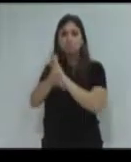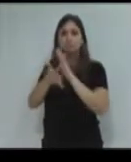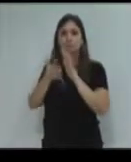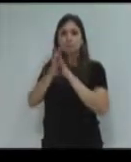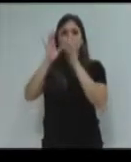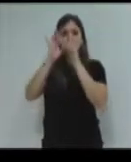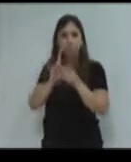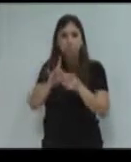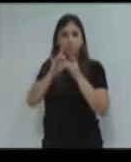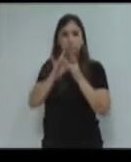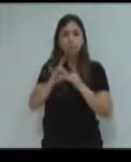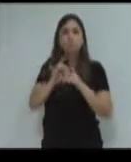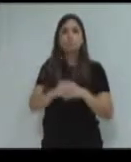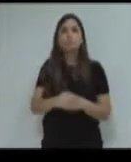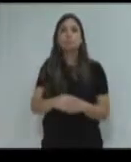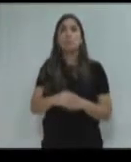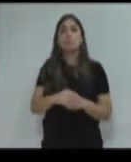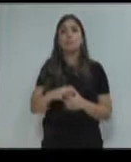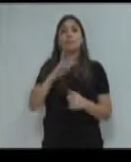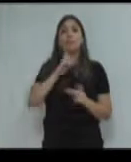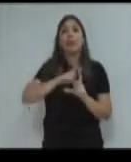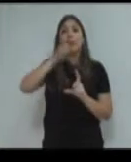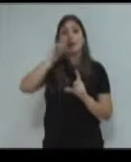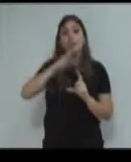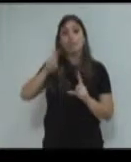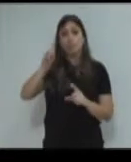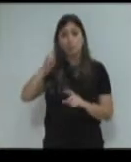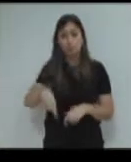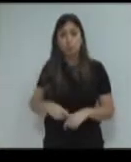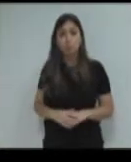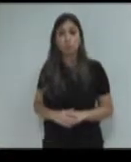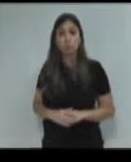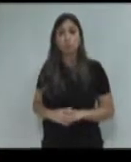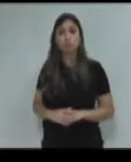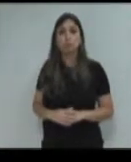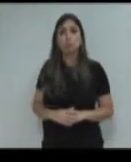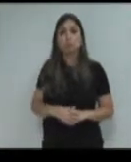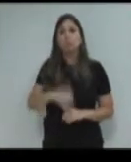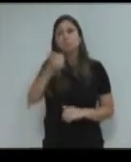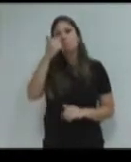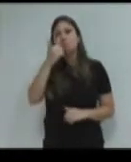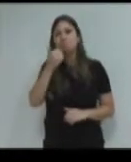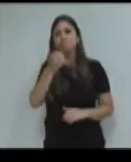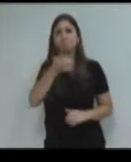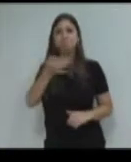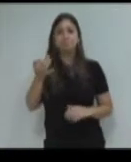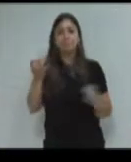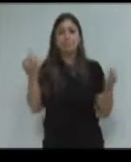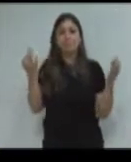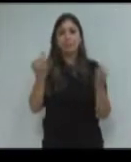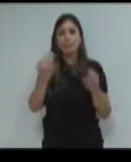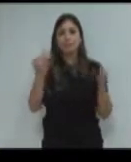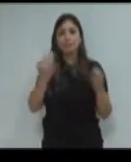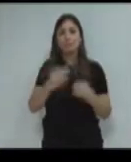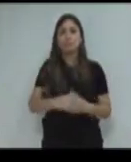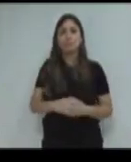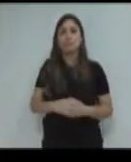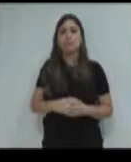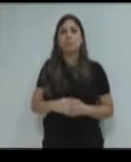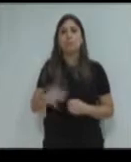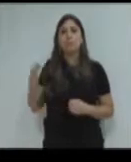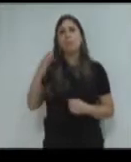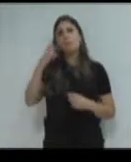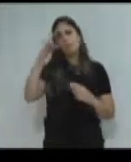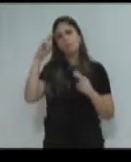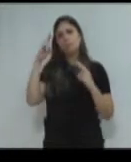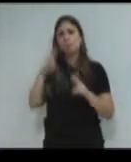sentido explicarlas. Hablamos de los gráficos, que es mejor incluir la... Bueno, que hay que